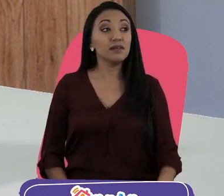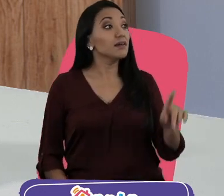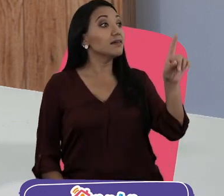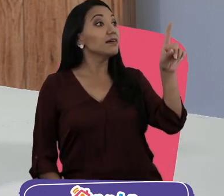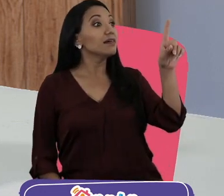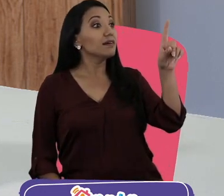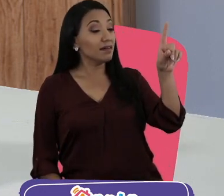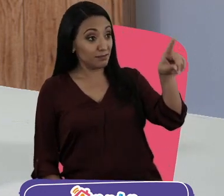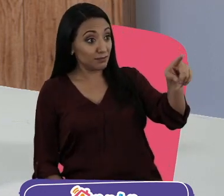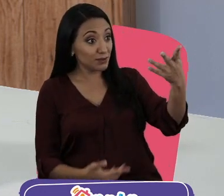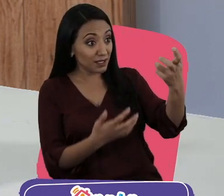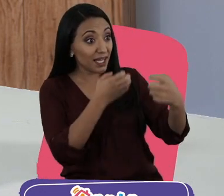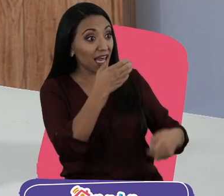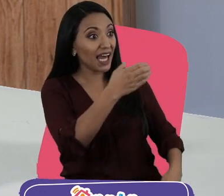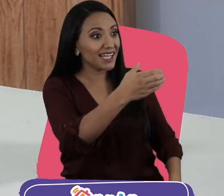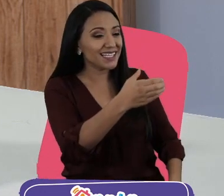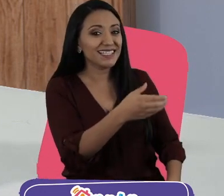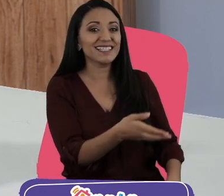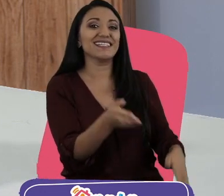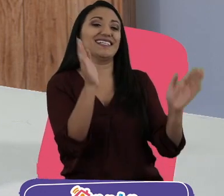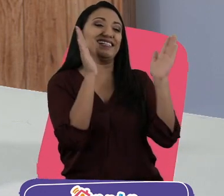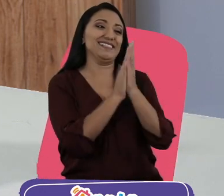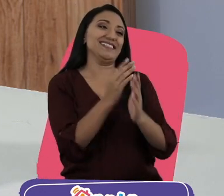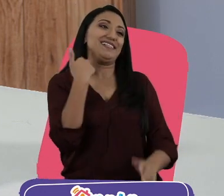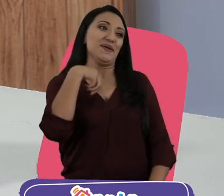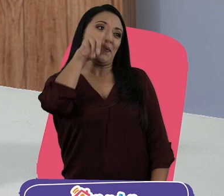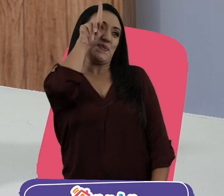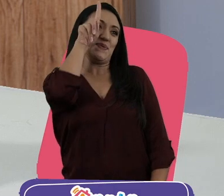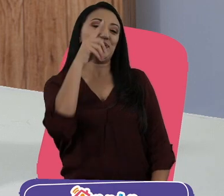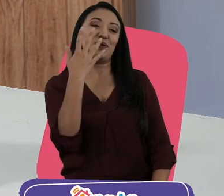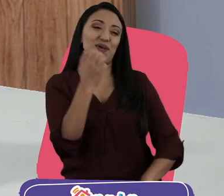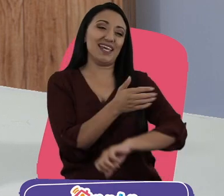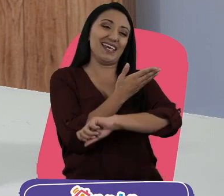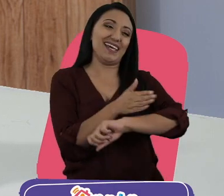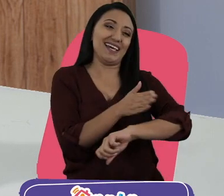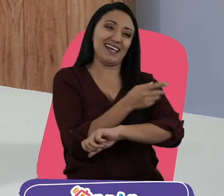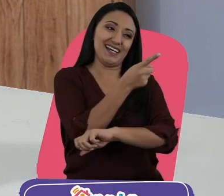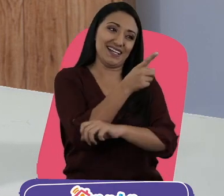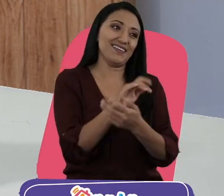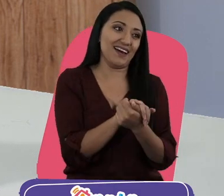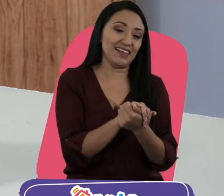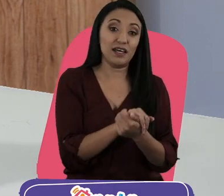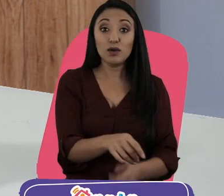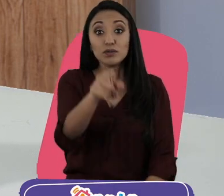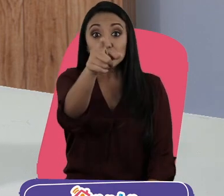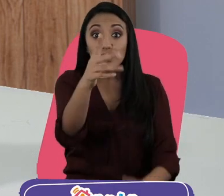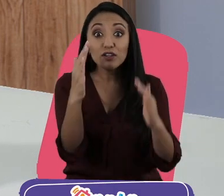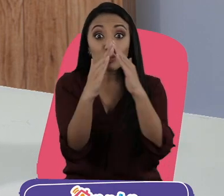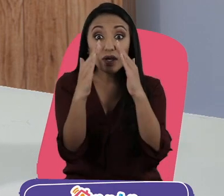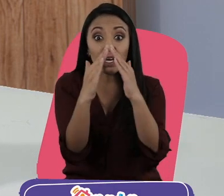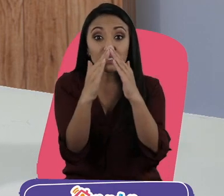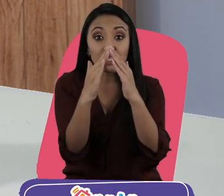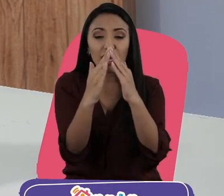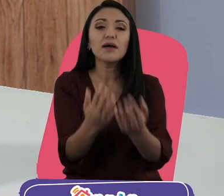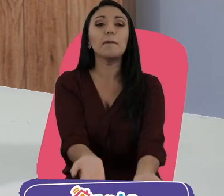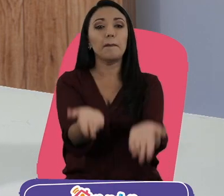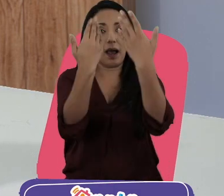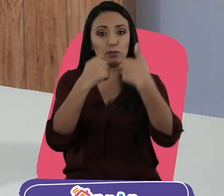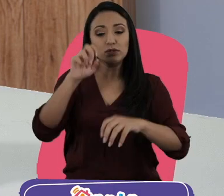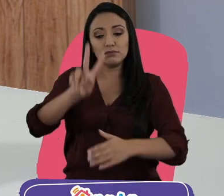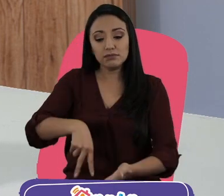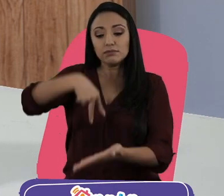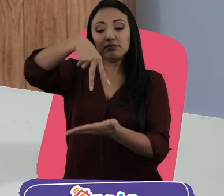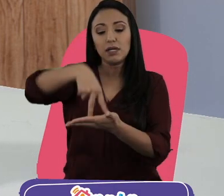¿Escuché que alguien quiere cantar? ¡Claro, profe Gaby! ¿Les parece? Yo quiero cantar contigo. Estoy de acuerdo. Y ustedes en casa les vamos a pedir que